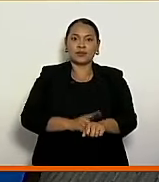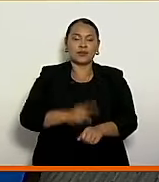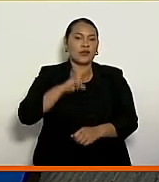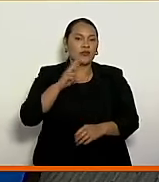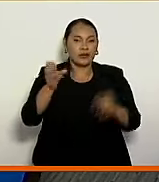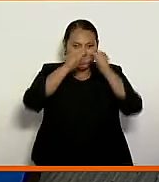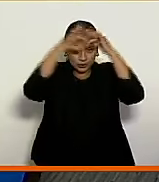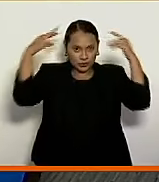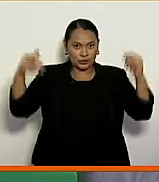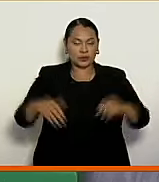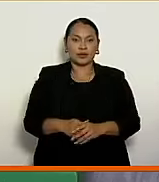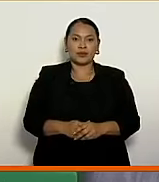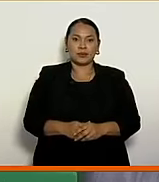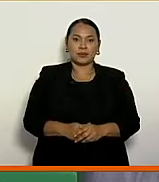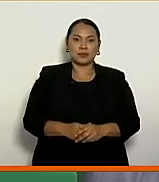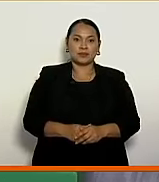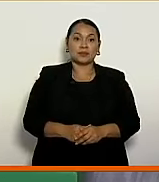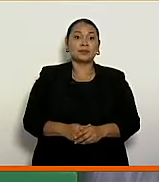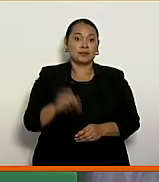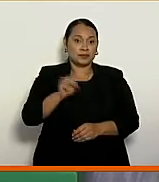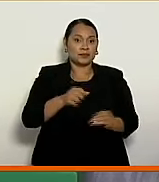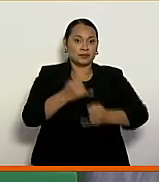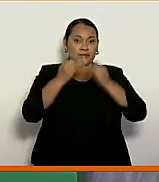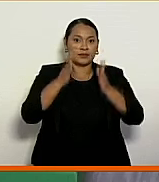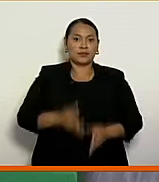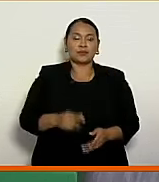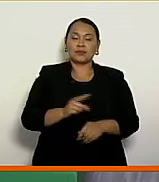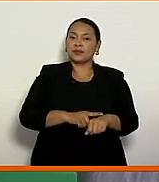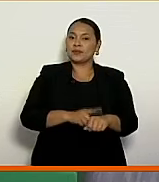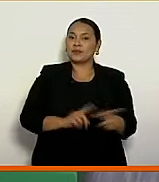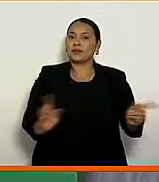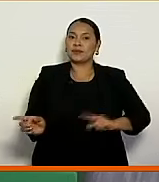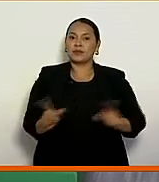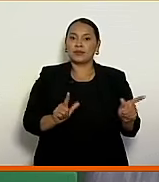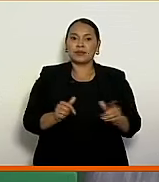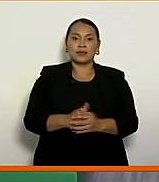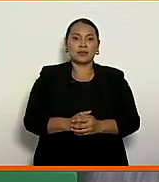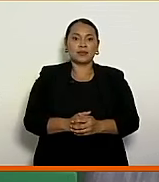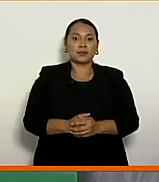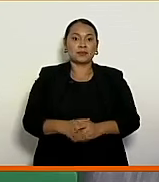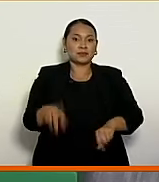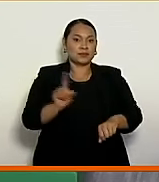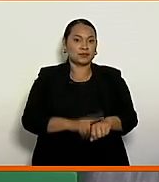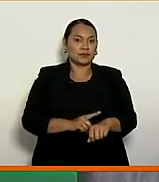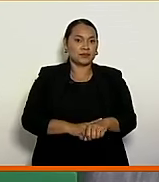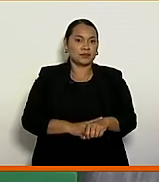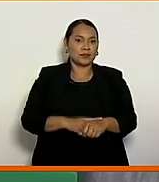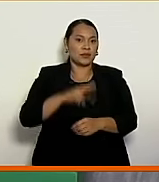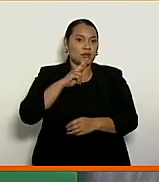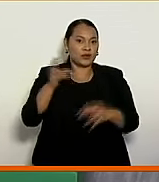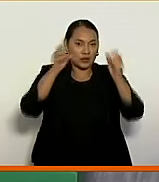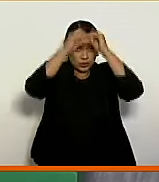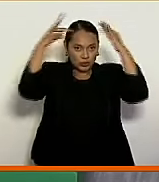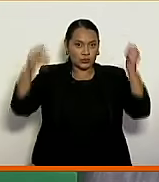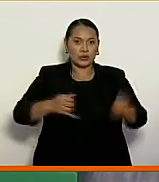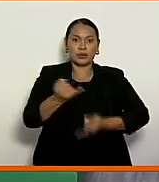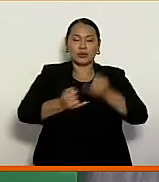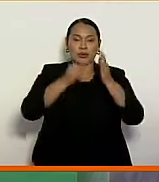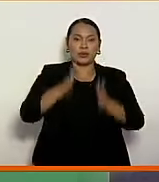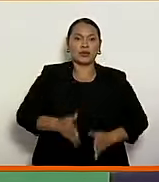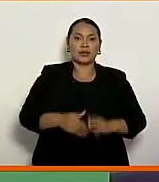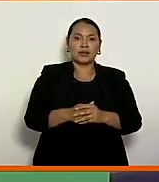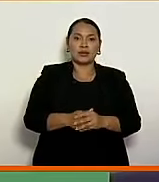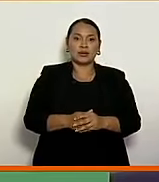una realidad. Como lo mencionas, Abigail, estoy lista para hacerle realidad el sueño a nuestros jugadores. Antes debemos